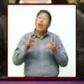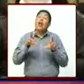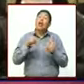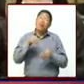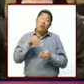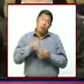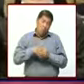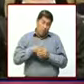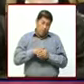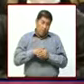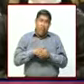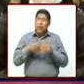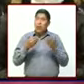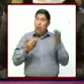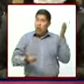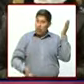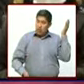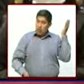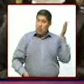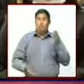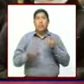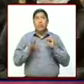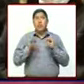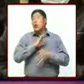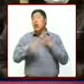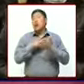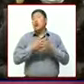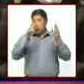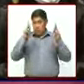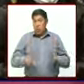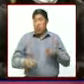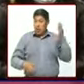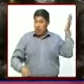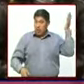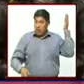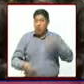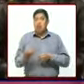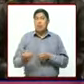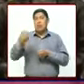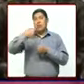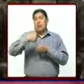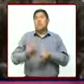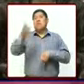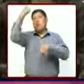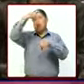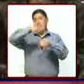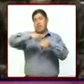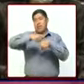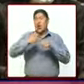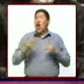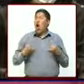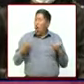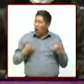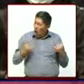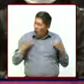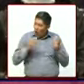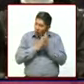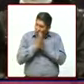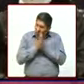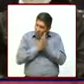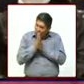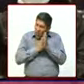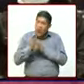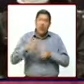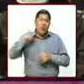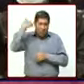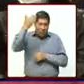Y como ustedes pueden observar, acá hay una particularidad. Todas estas personas que están acá se van a registrar por primera vez. La juventud va a participar en elecciones